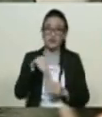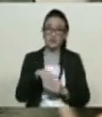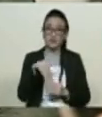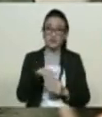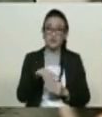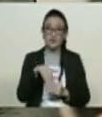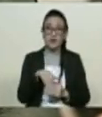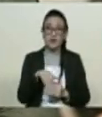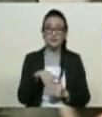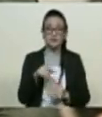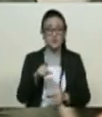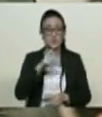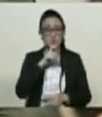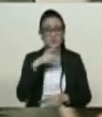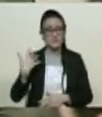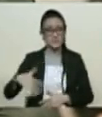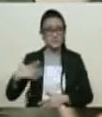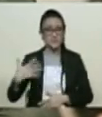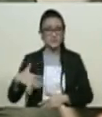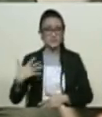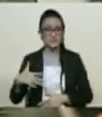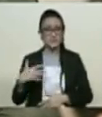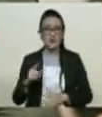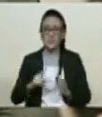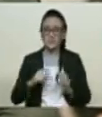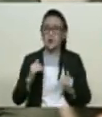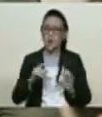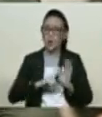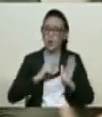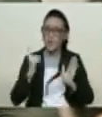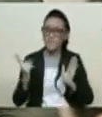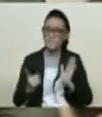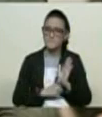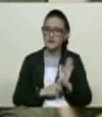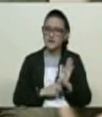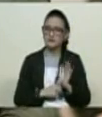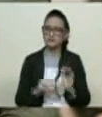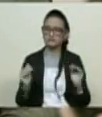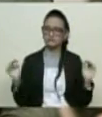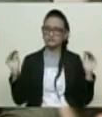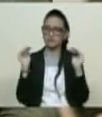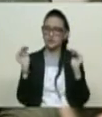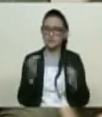es muy complejo, es muy completo y de muy alto nivel.